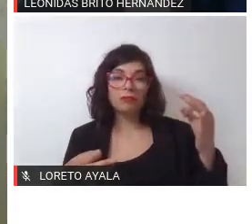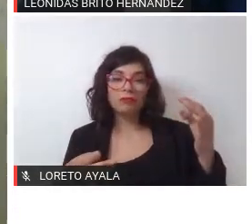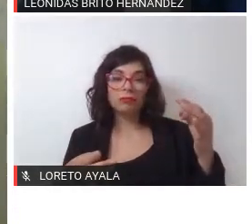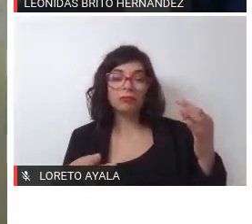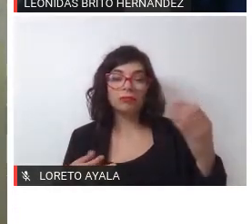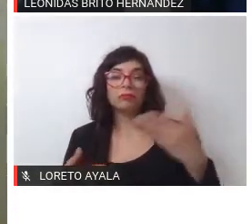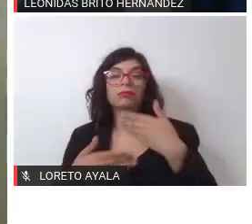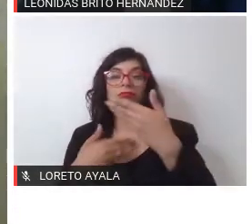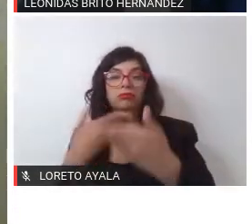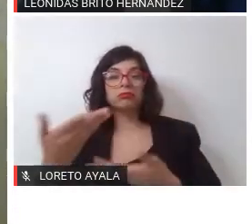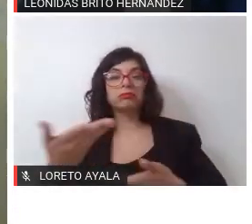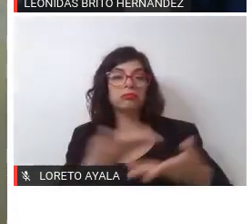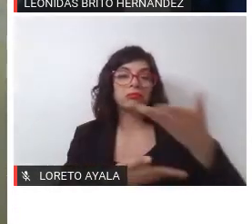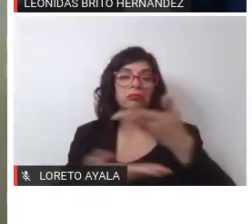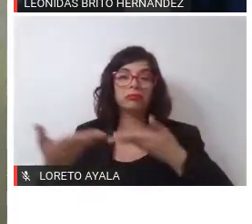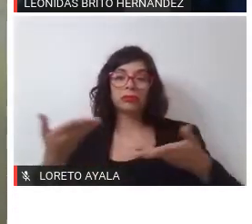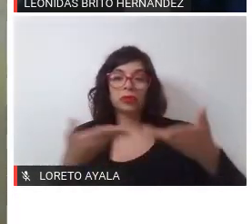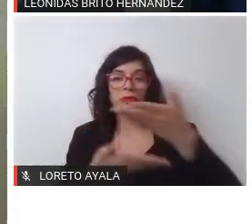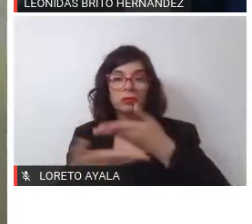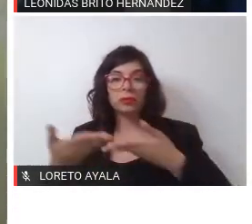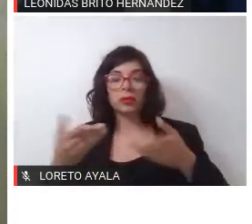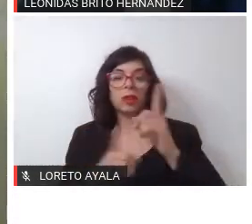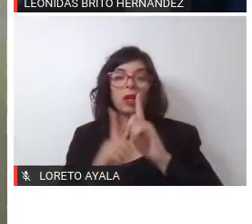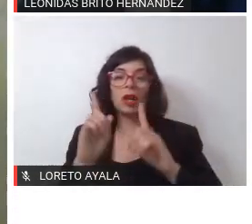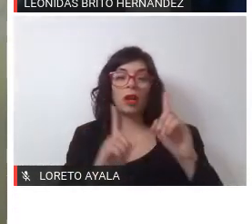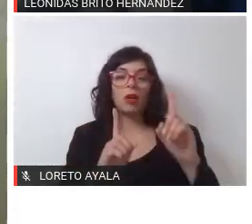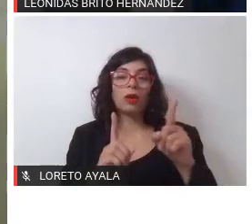a todos los que tengan la posibilidad de conectarse.